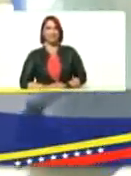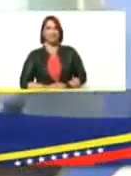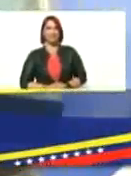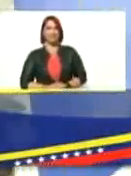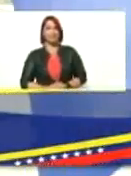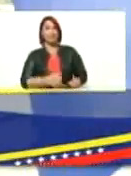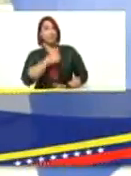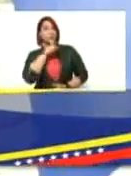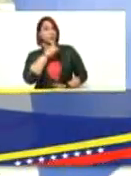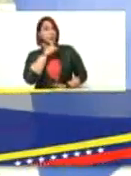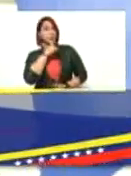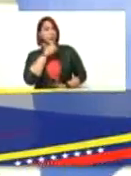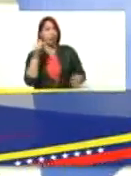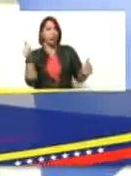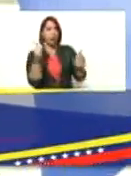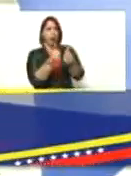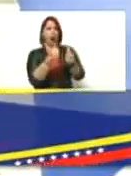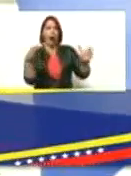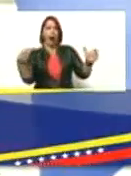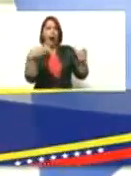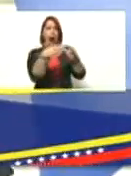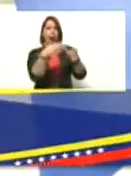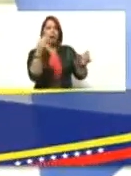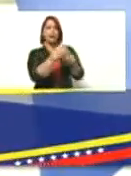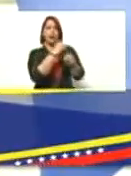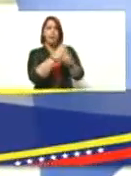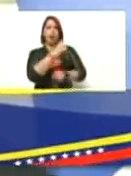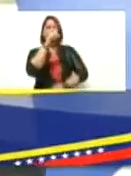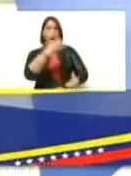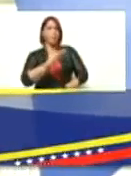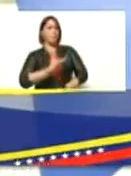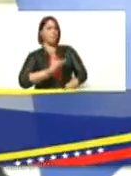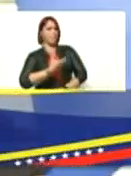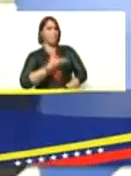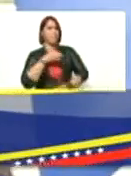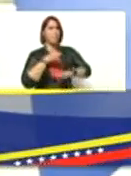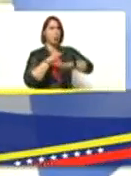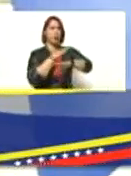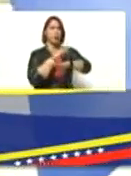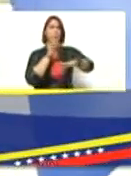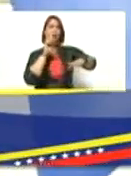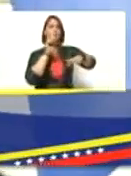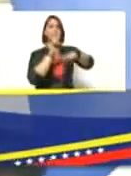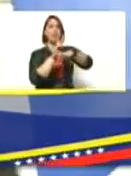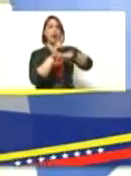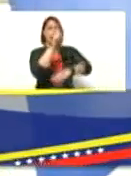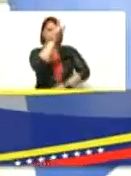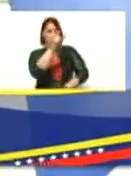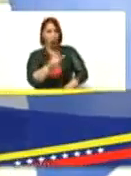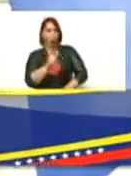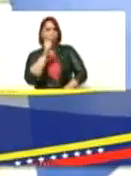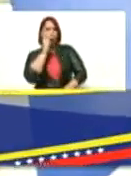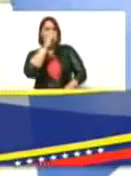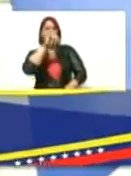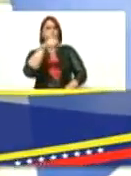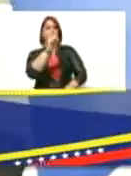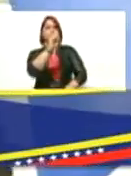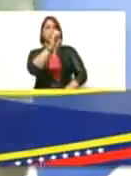Quien, con su equipo de trabajo, y el alcalde del municipio Vargas, José Manuel Suárez,